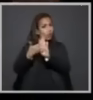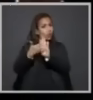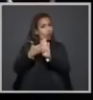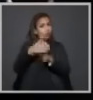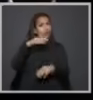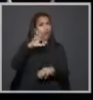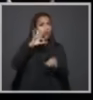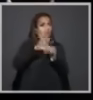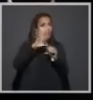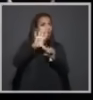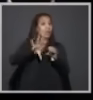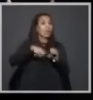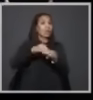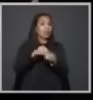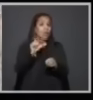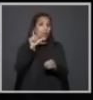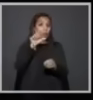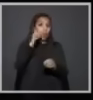la reelección.